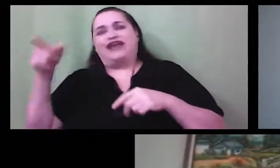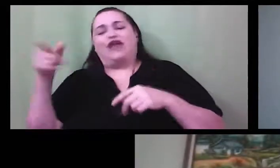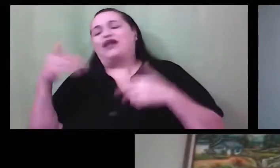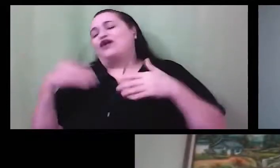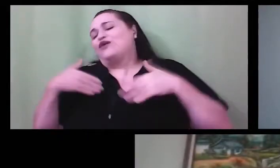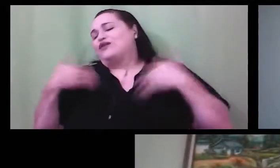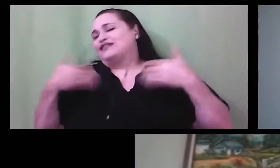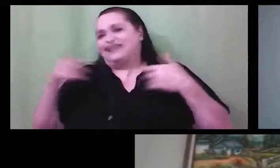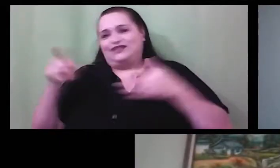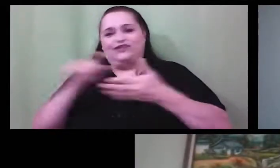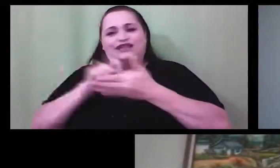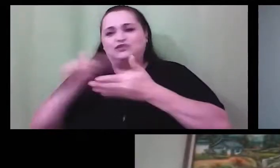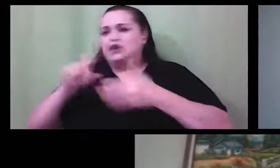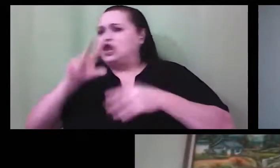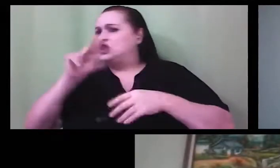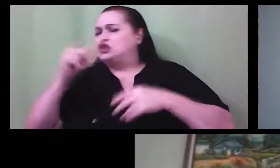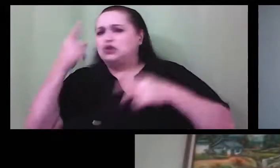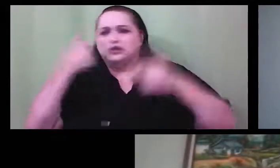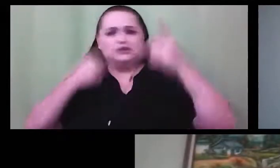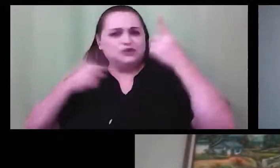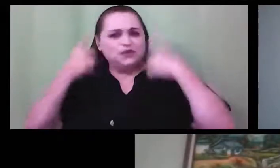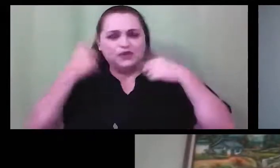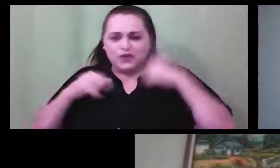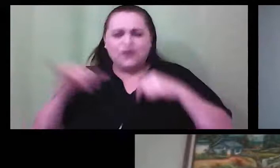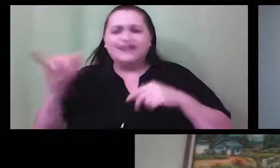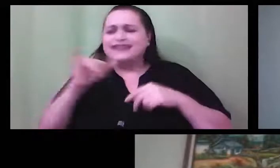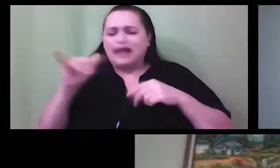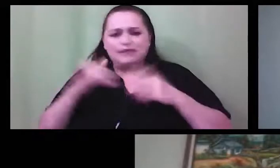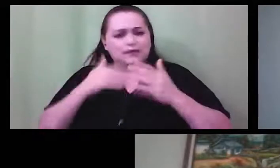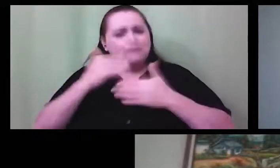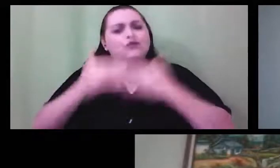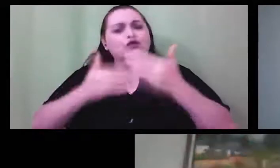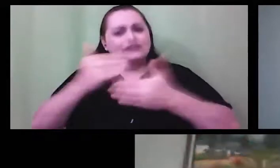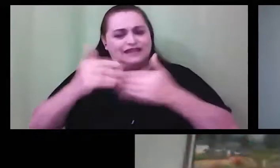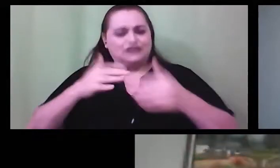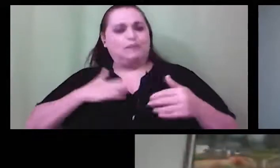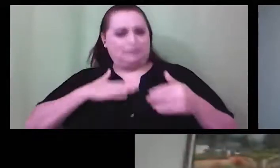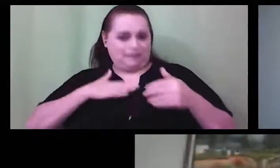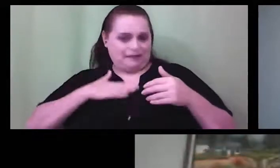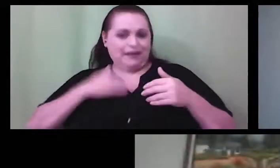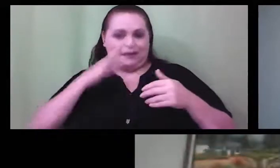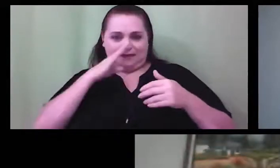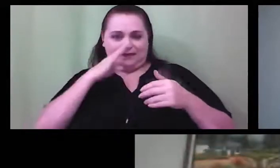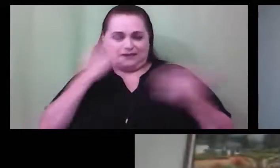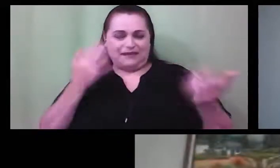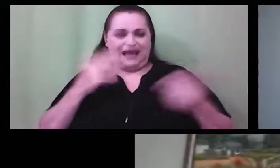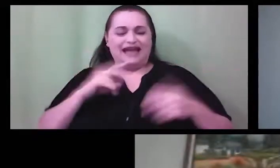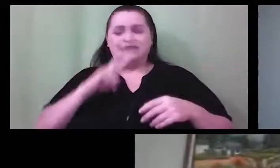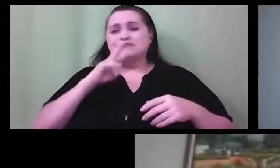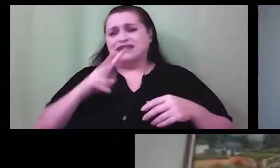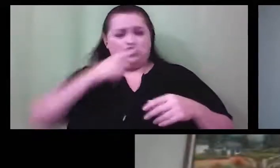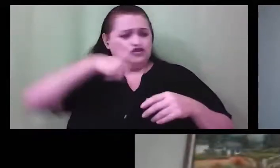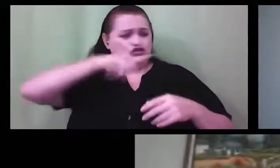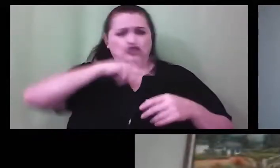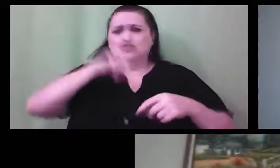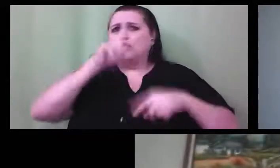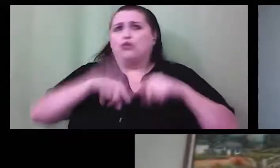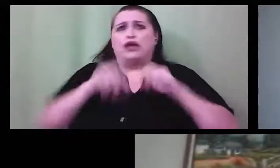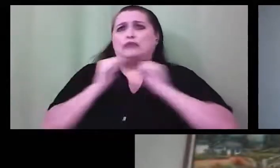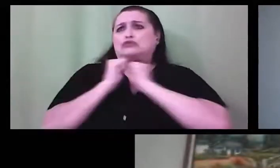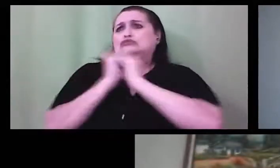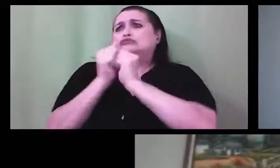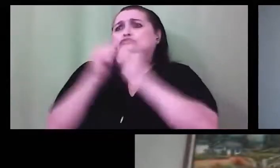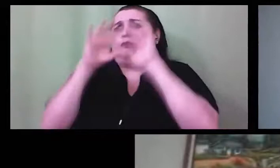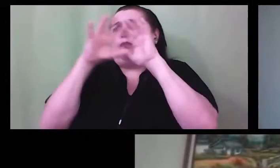contento ahí y no lloró. Y también es un proceso para uno, porque es cierto, nosotros no podemos tenerlos a ellos en una